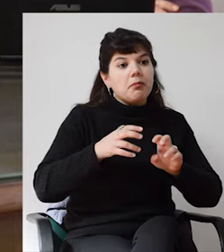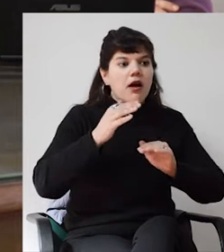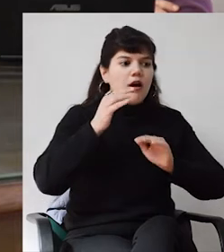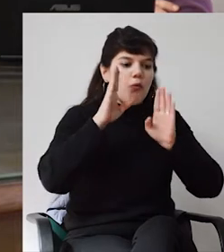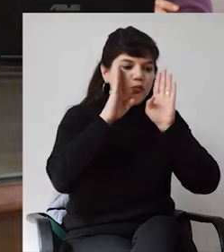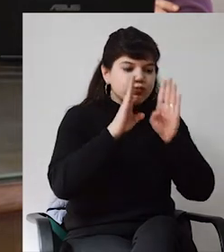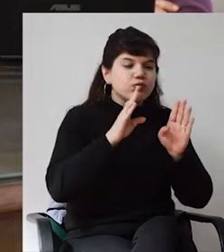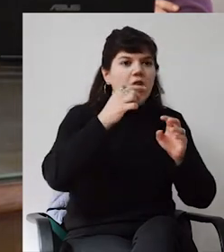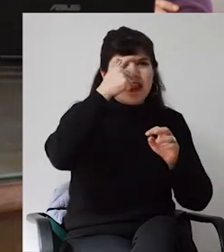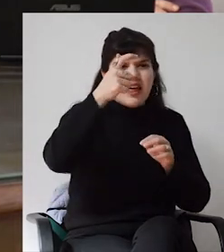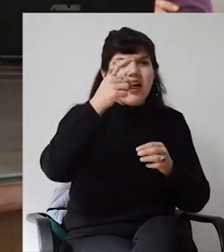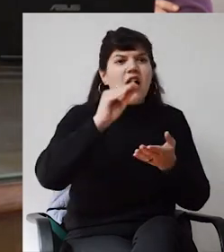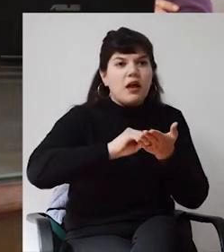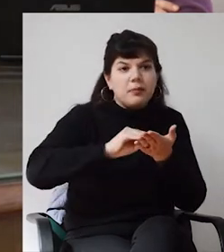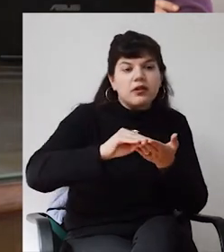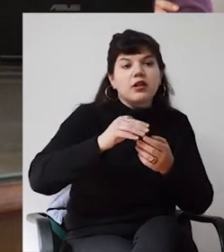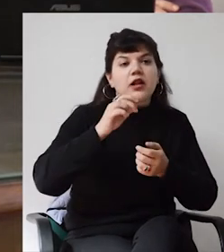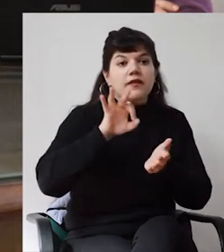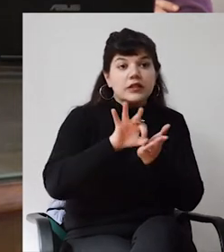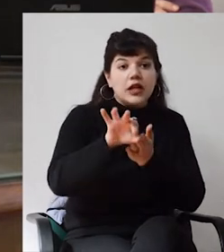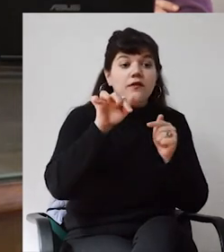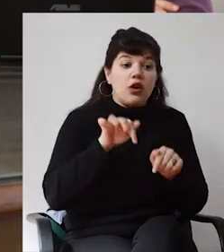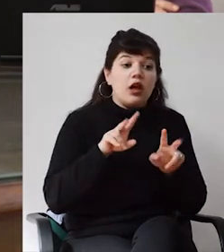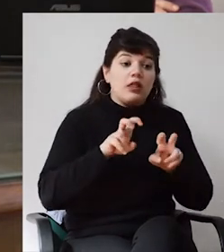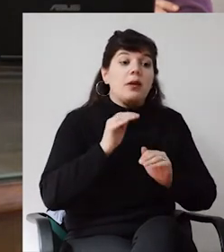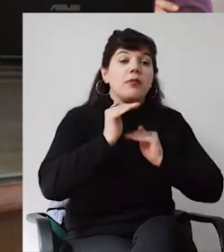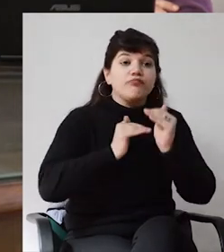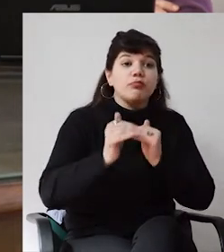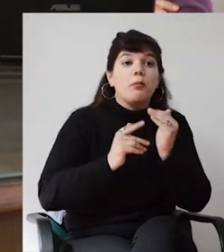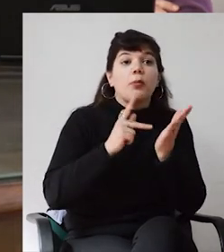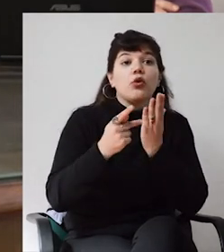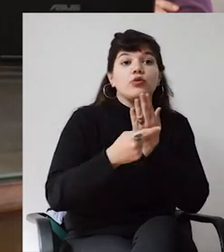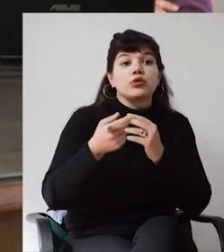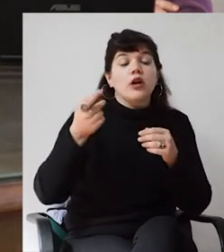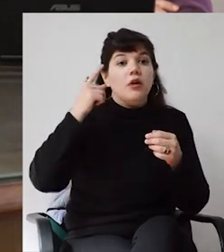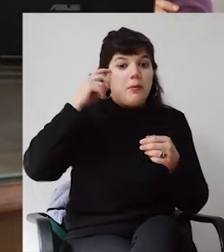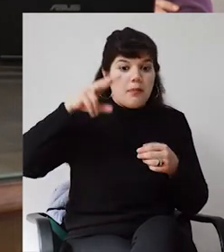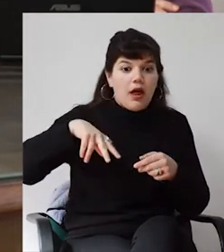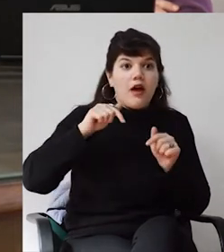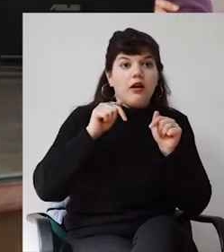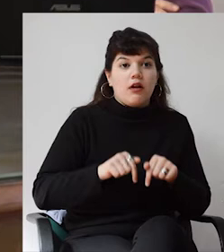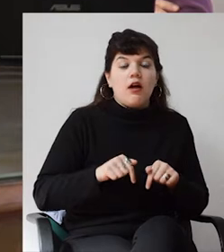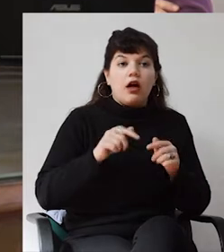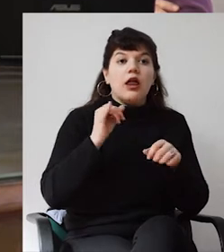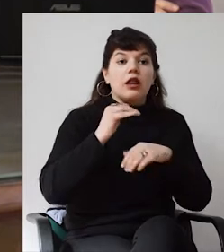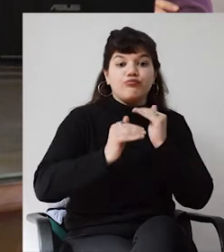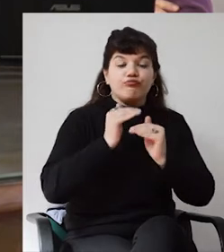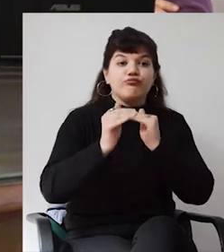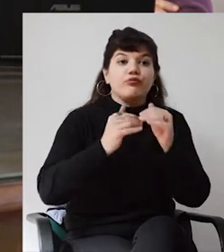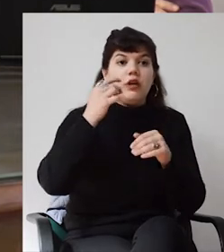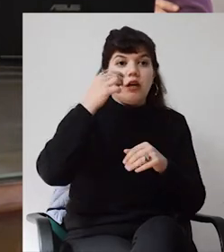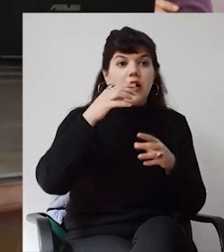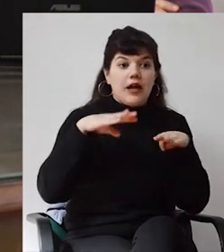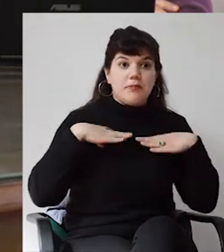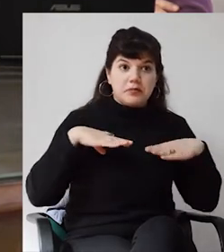en relación a las estructuras técnicas, administrativas y de servicios en el marco del proyecto de desarrollo institucional del ICEF. Por lo tanto, de